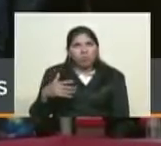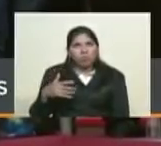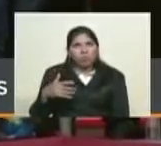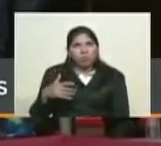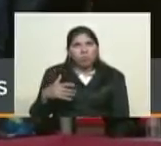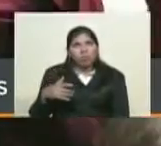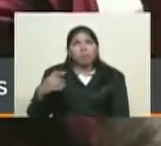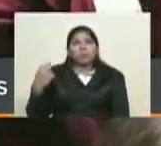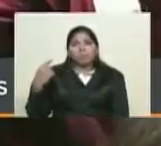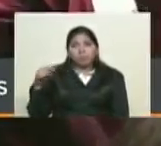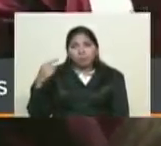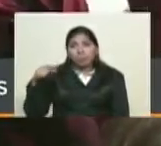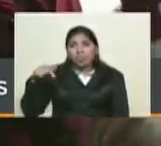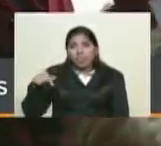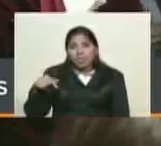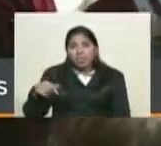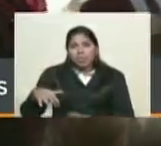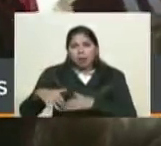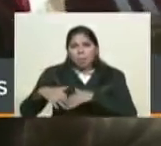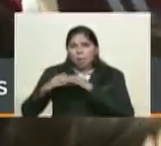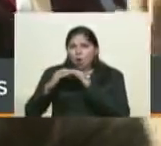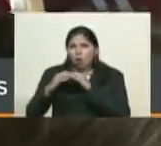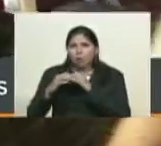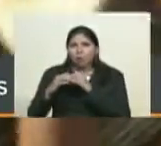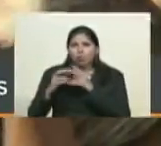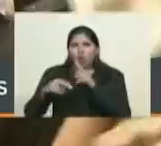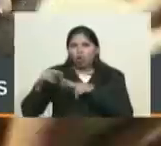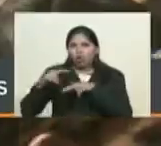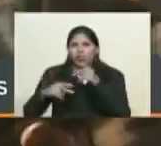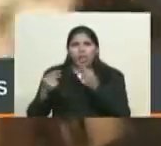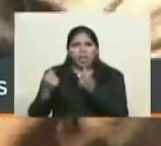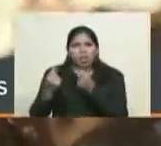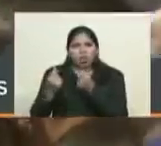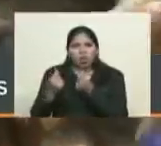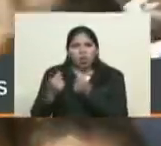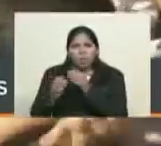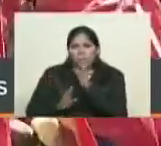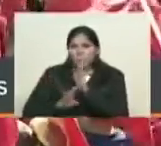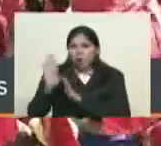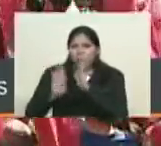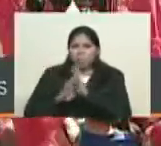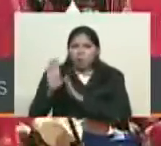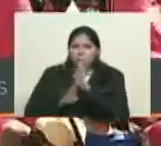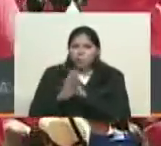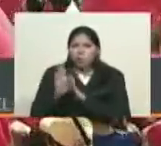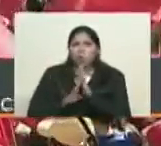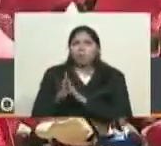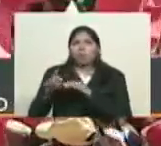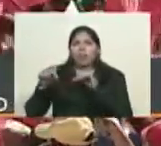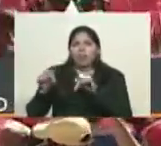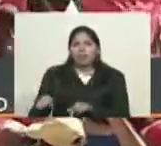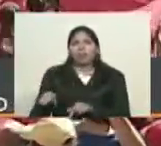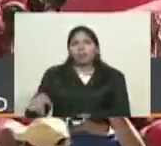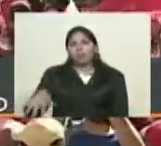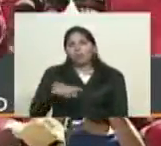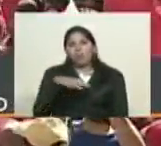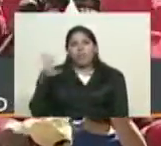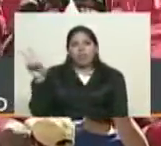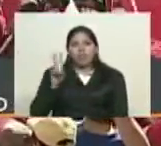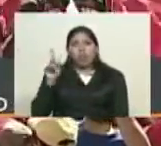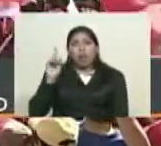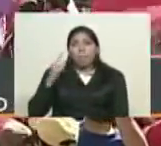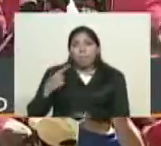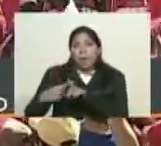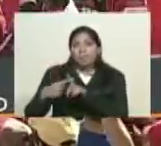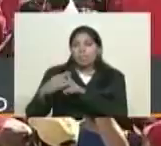tareas de la economía, de la prosperidad, de la renovación, de la esperanza del pueblo.